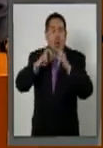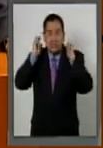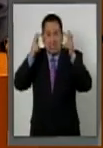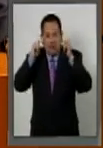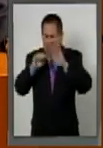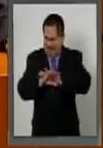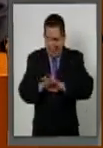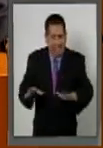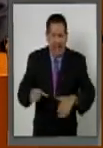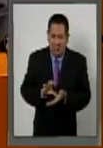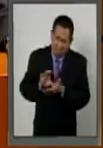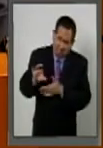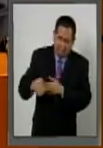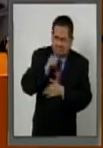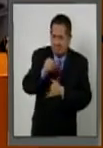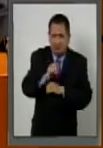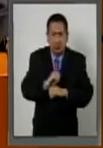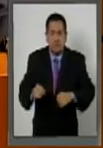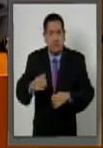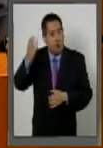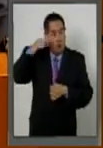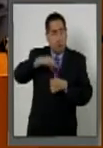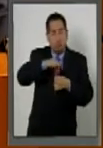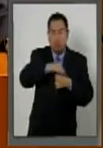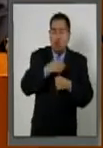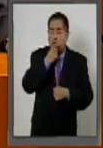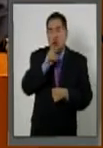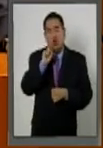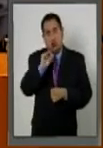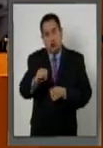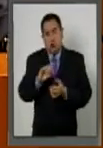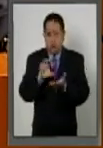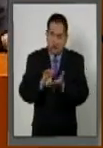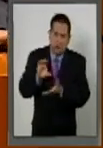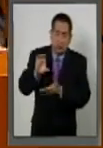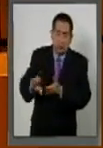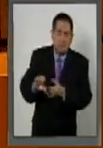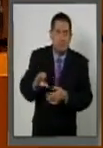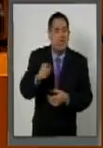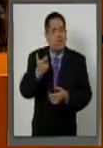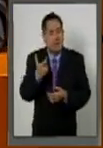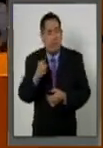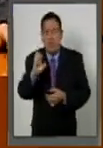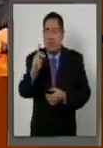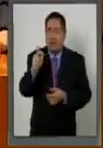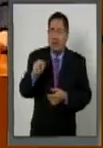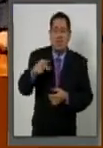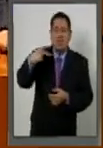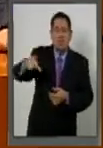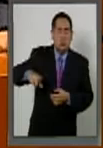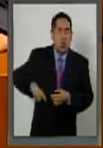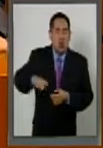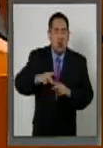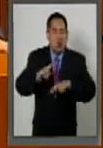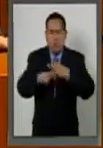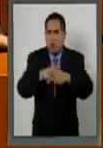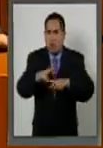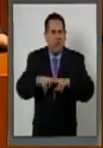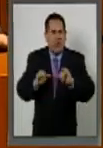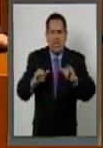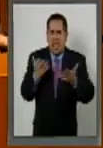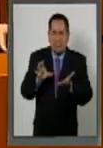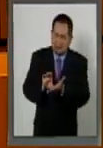dinero por el que se votó en el 2013 dinero que enrique peña nieto y su gobierno no invirtieron